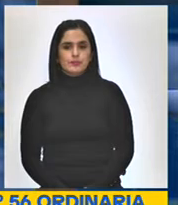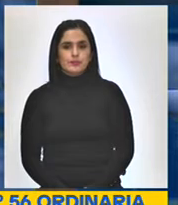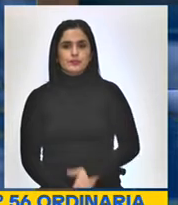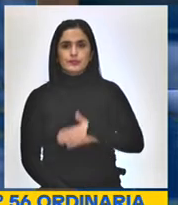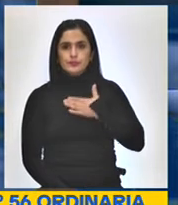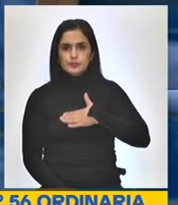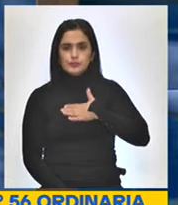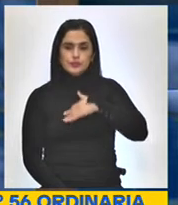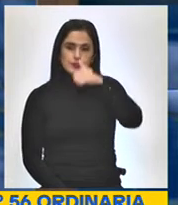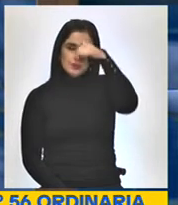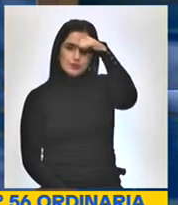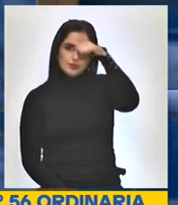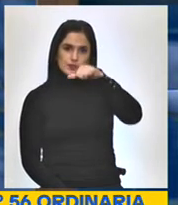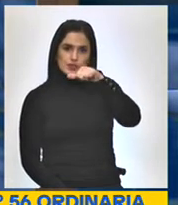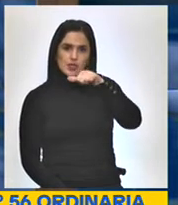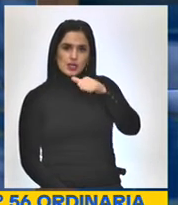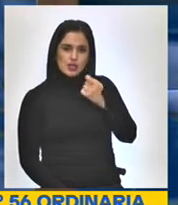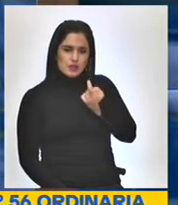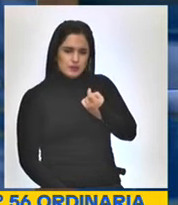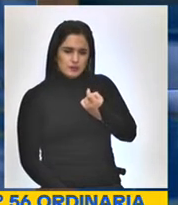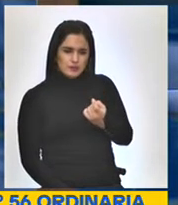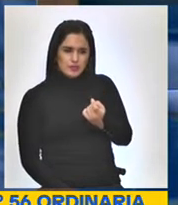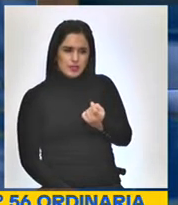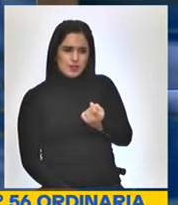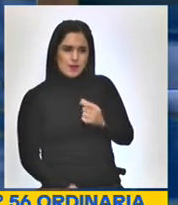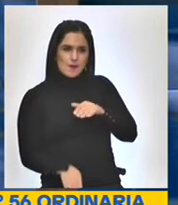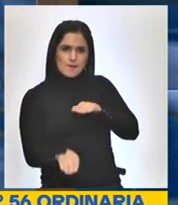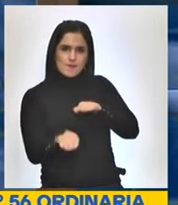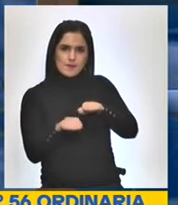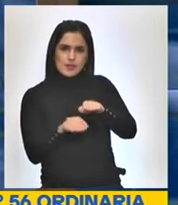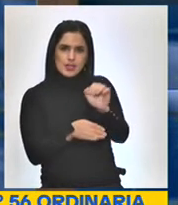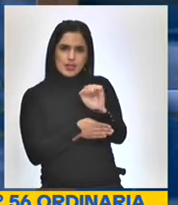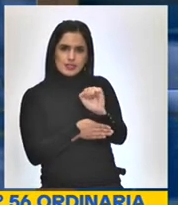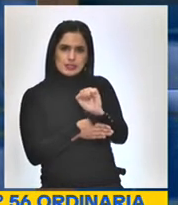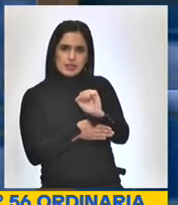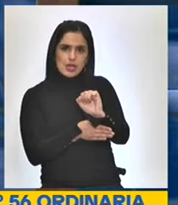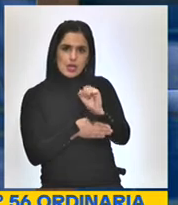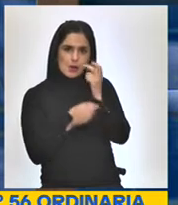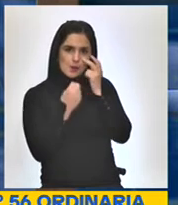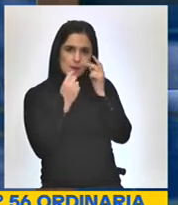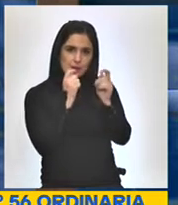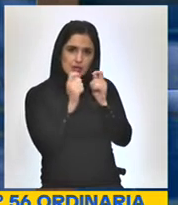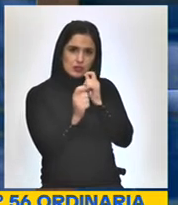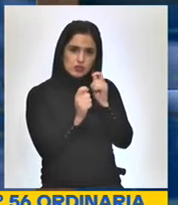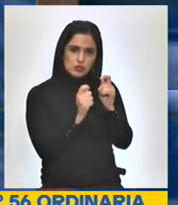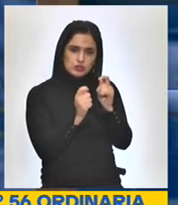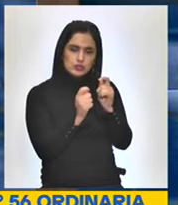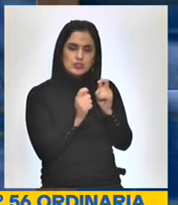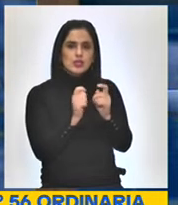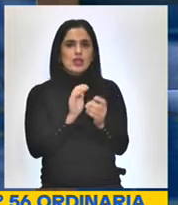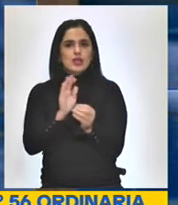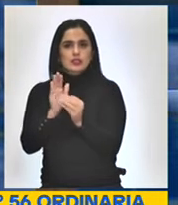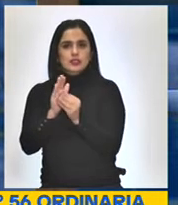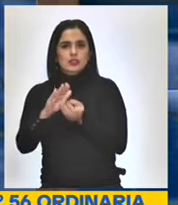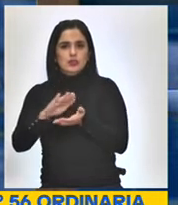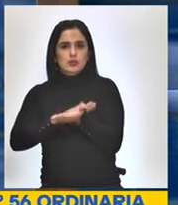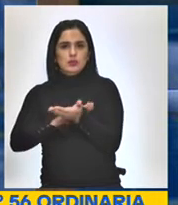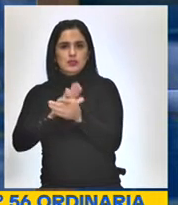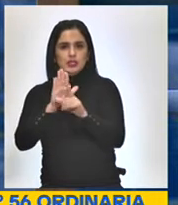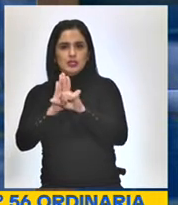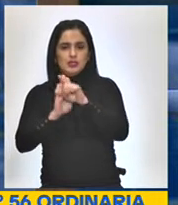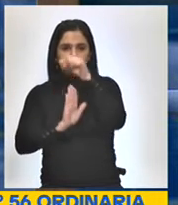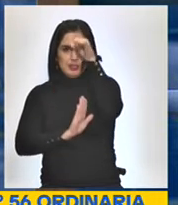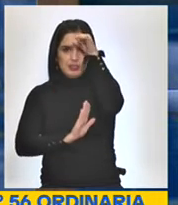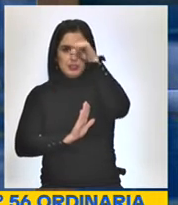buscaba sancionar el exceso de velocidad o conducción temeraria, quedando dentro de la propuesta de ley para